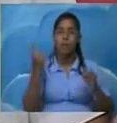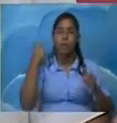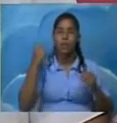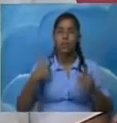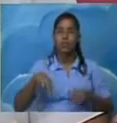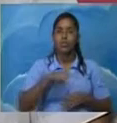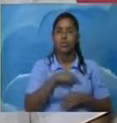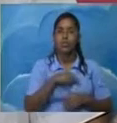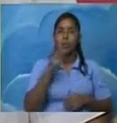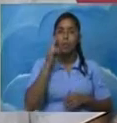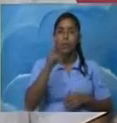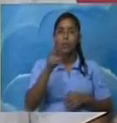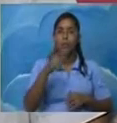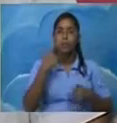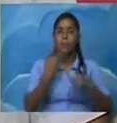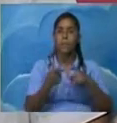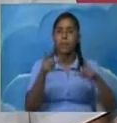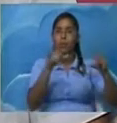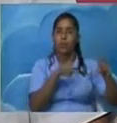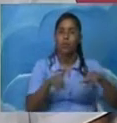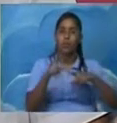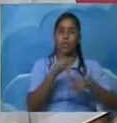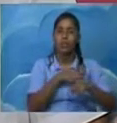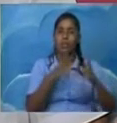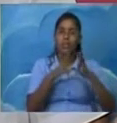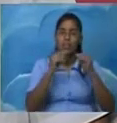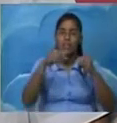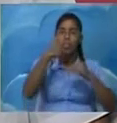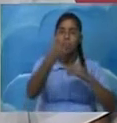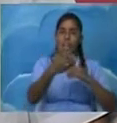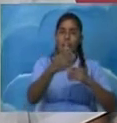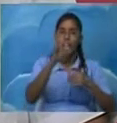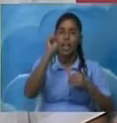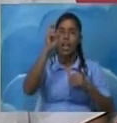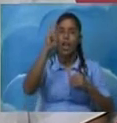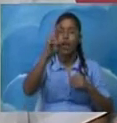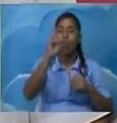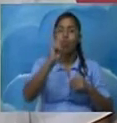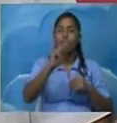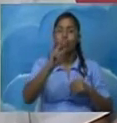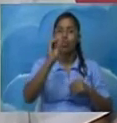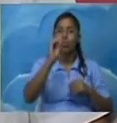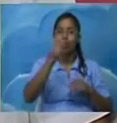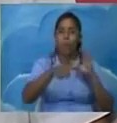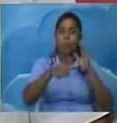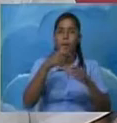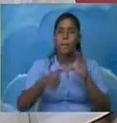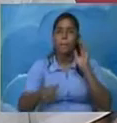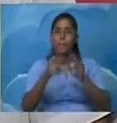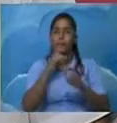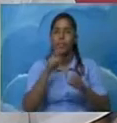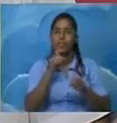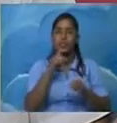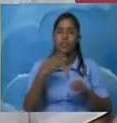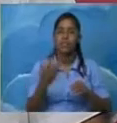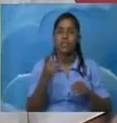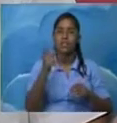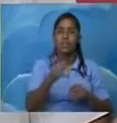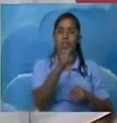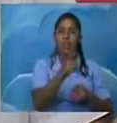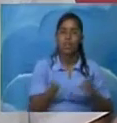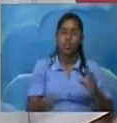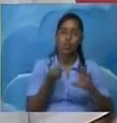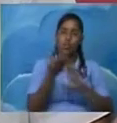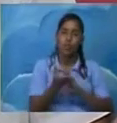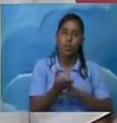Mira, al otro lado del charco, allá en Europa, es más difícil que la gente ofrende y diezme. Debería